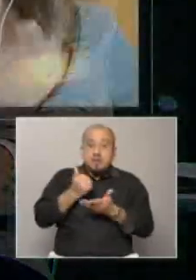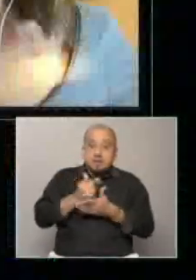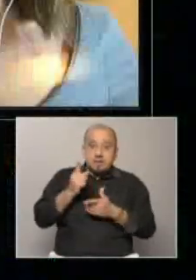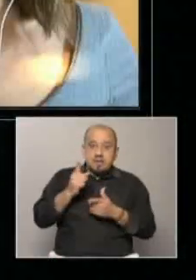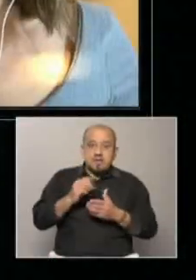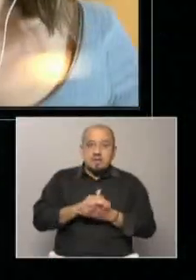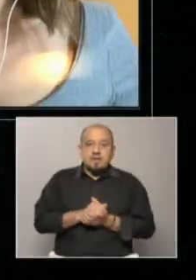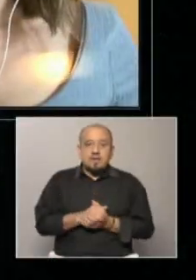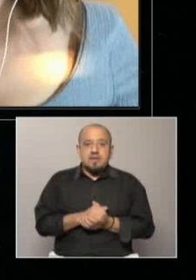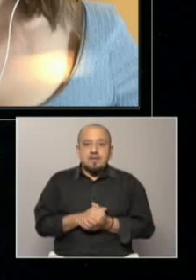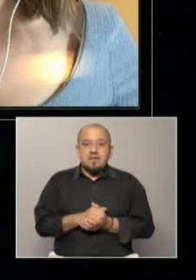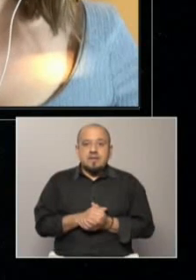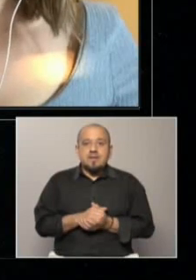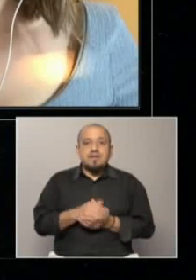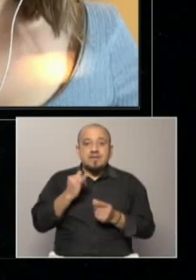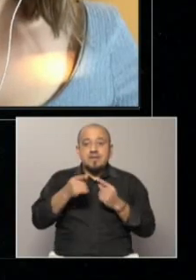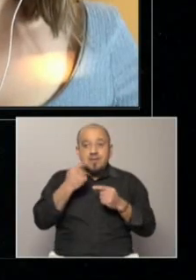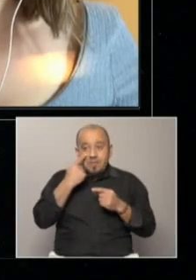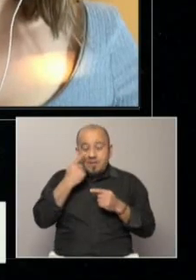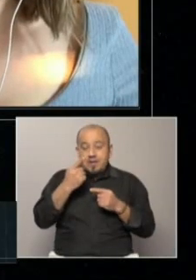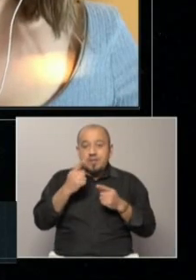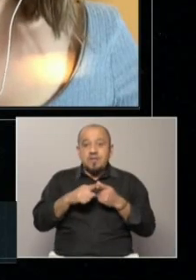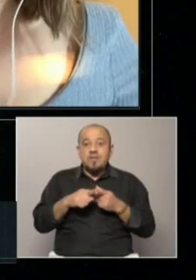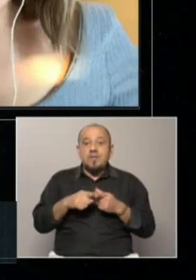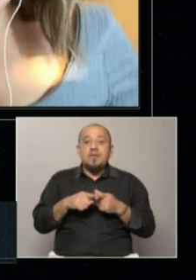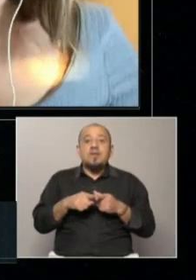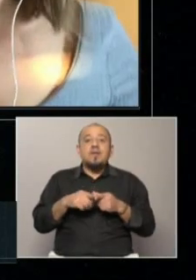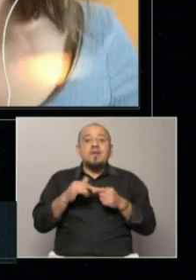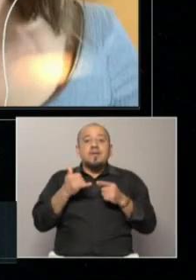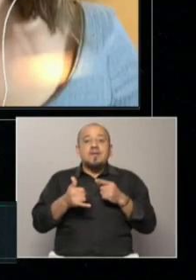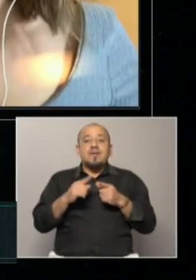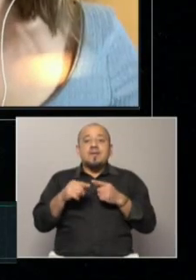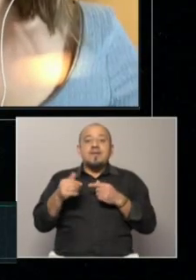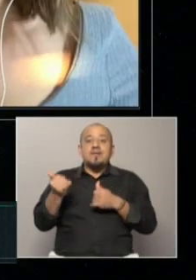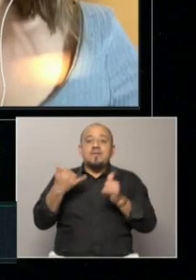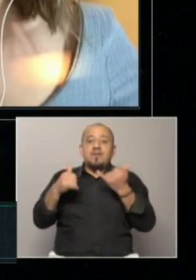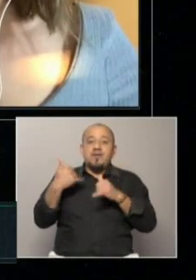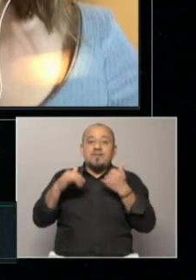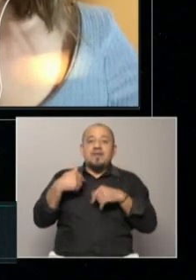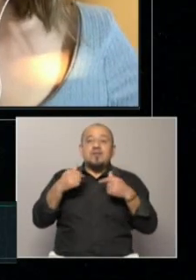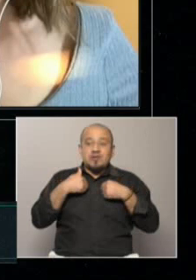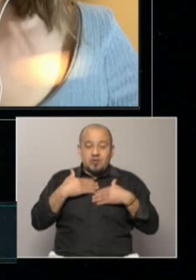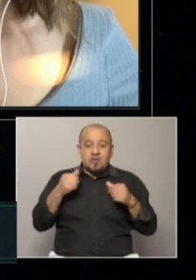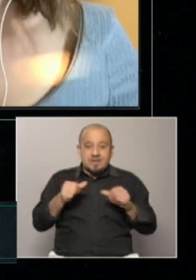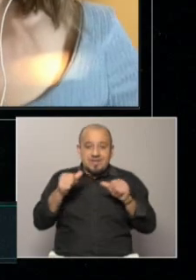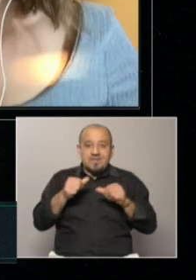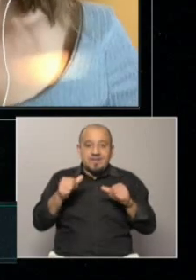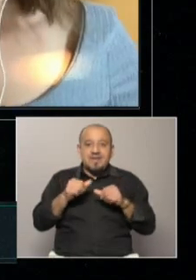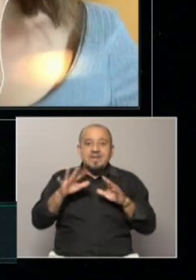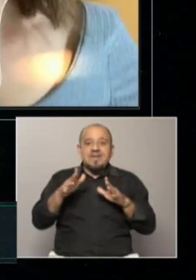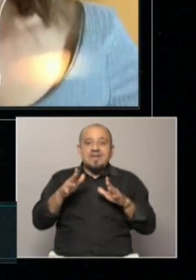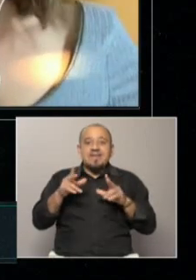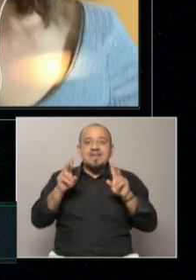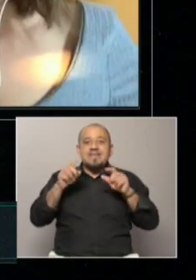ahí. Estaba acá mirando atentamente, tiene ese informe, algo de María. Los informes que nosotros hacemos con ese